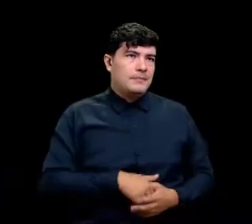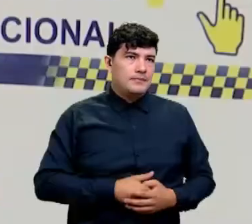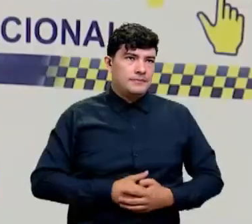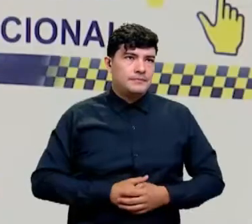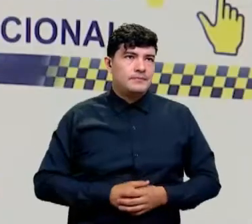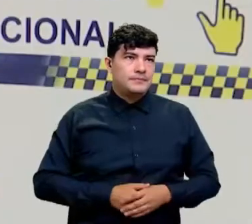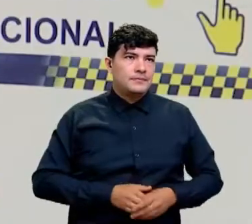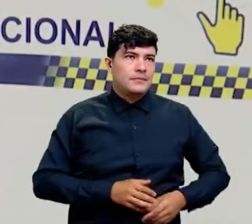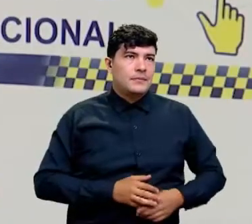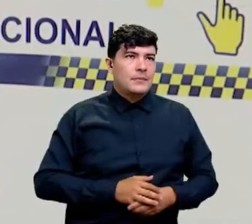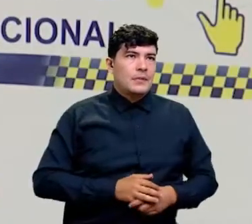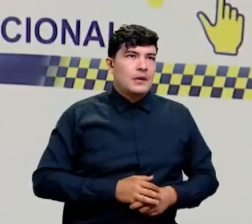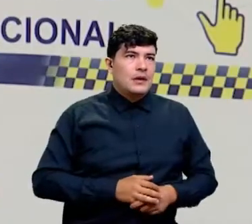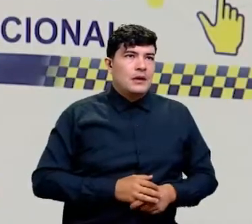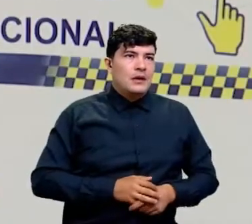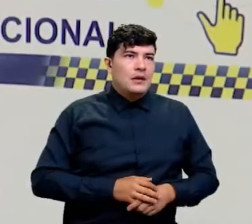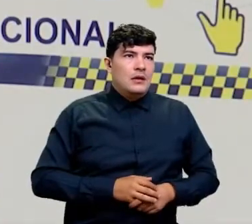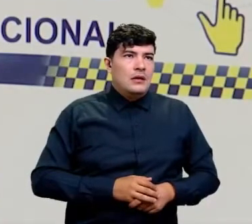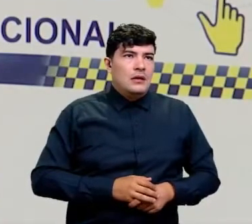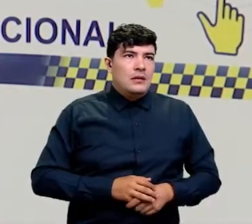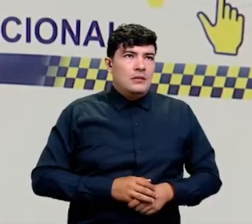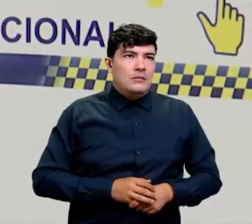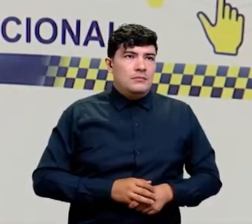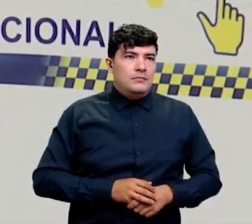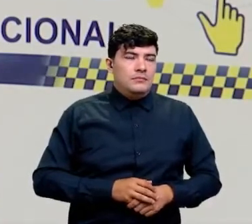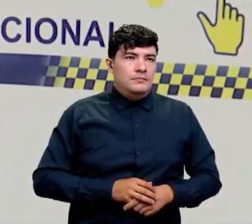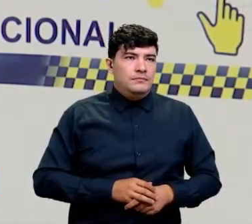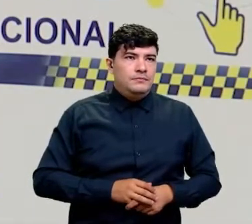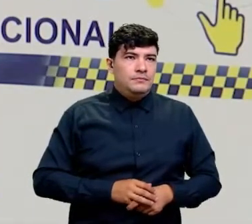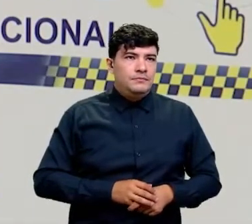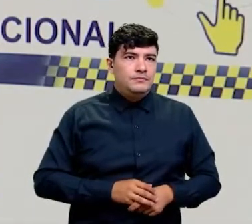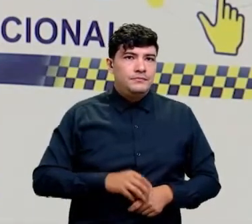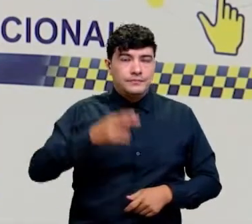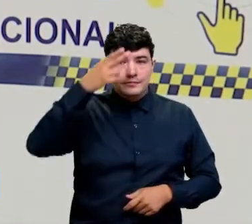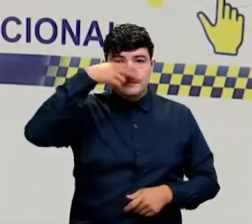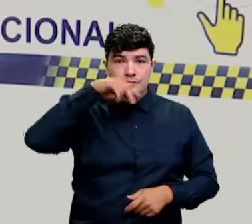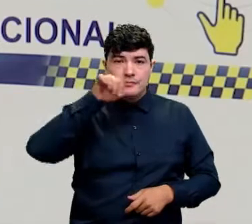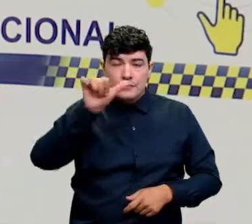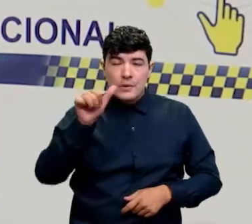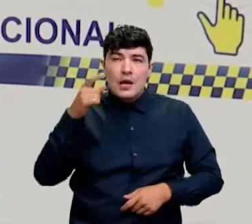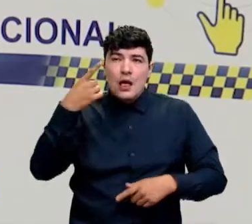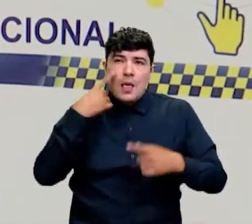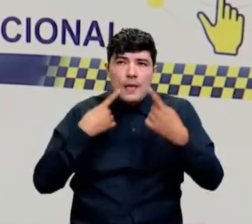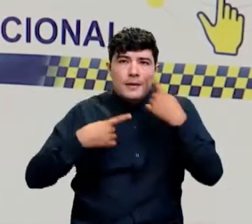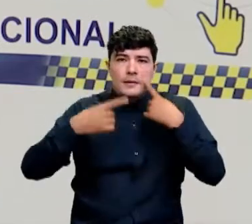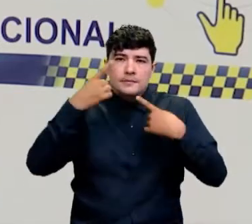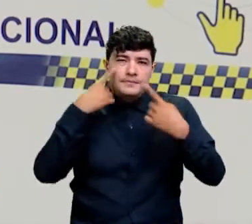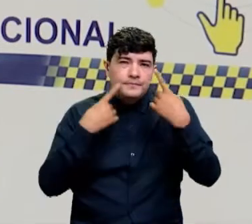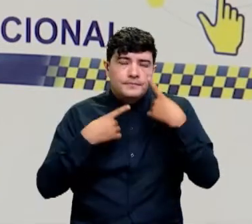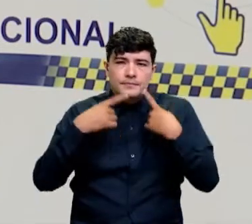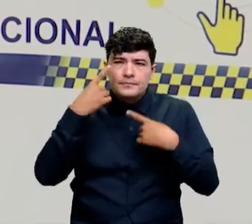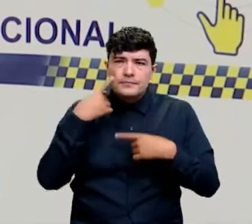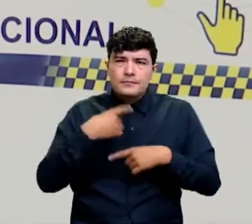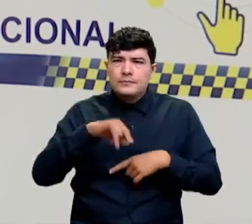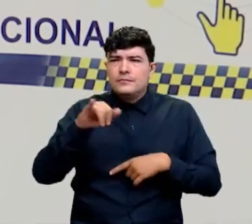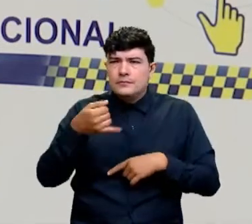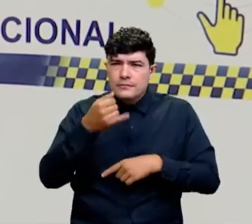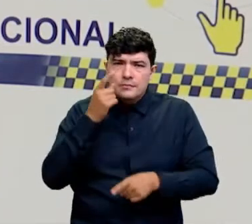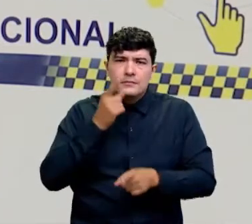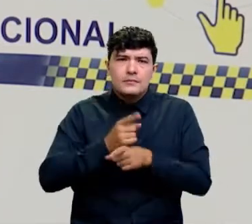identidad. Ahí me pasó supuestamente mi hija llorando, diciendo, sí, mami,